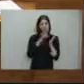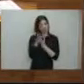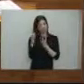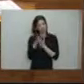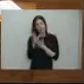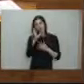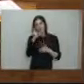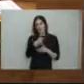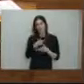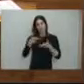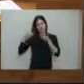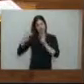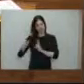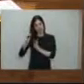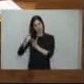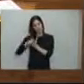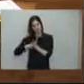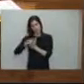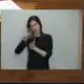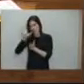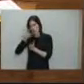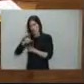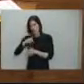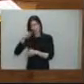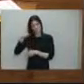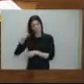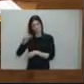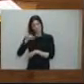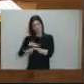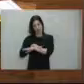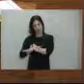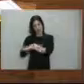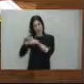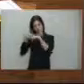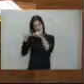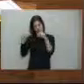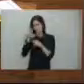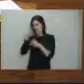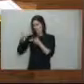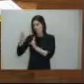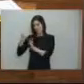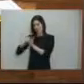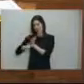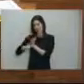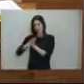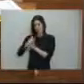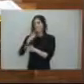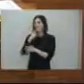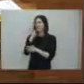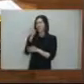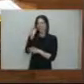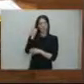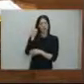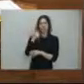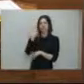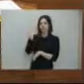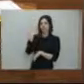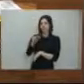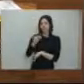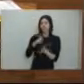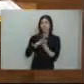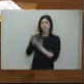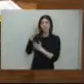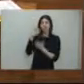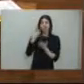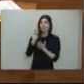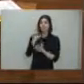por cierto, del presidente del Gobierno de Asturias. Y el gesto fue no. No quiso decir que Asturias se veía de